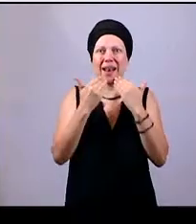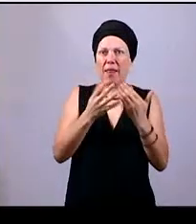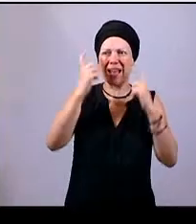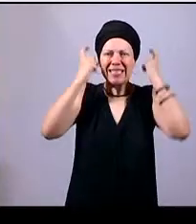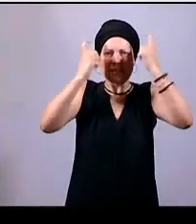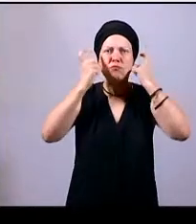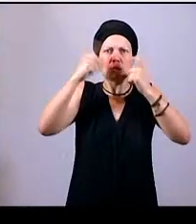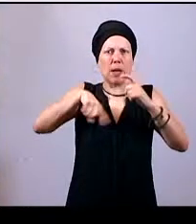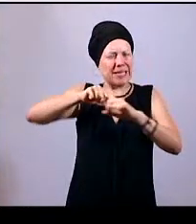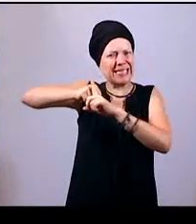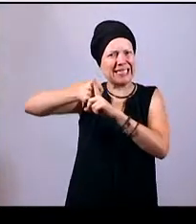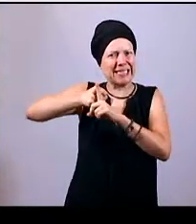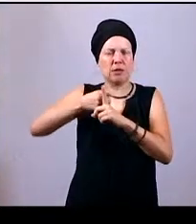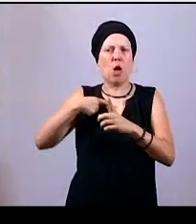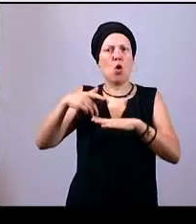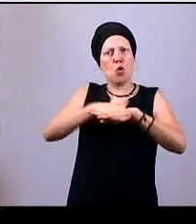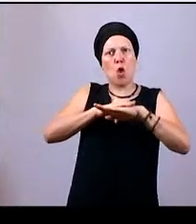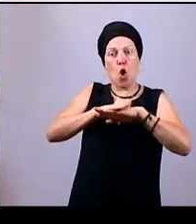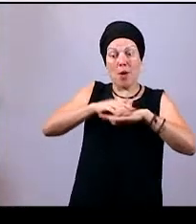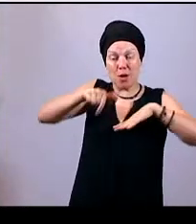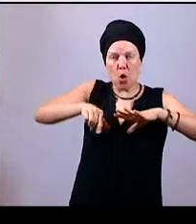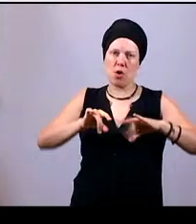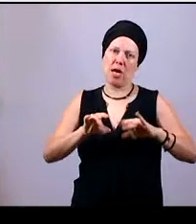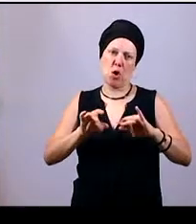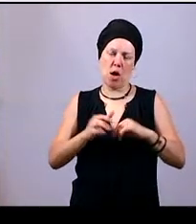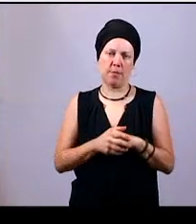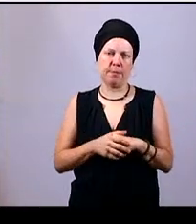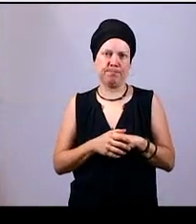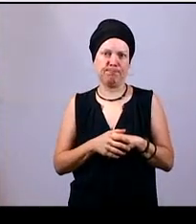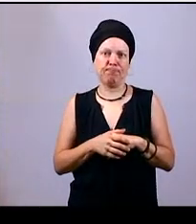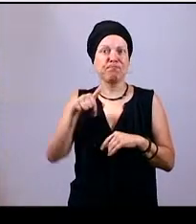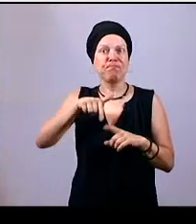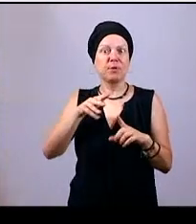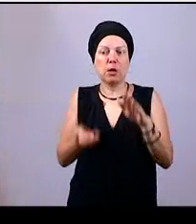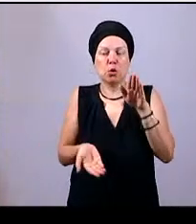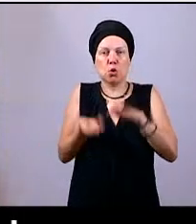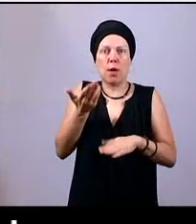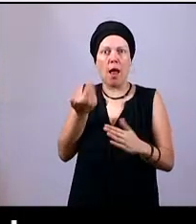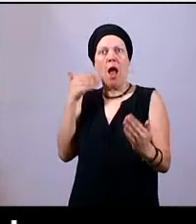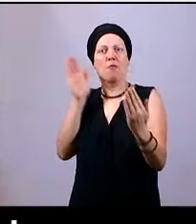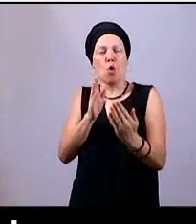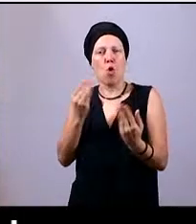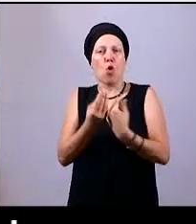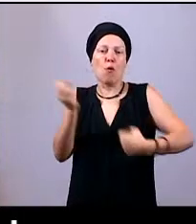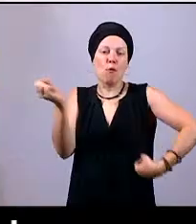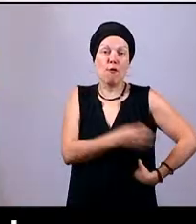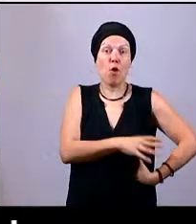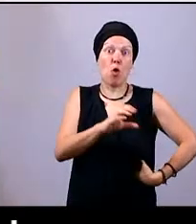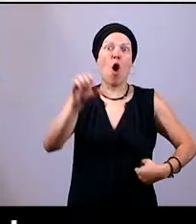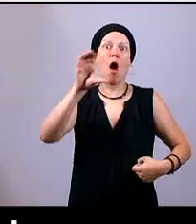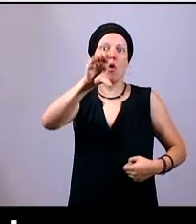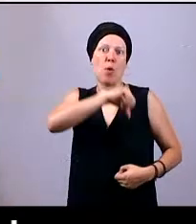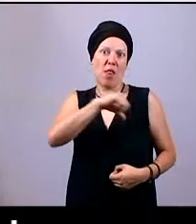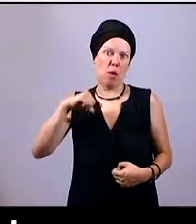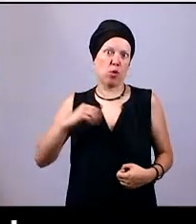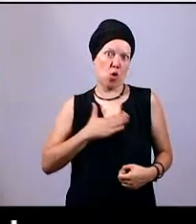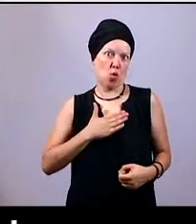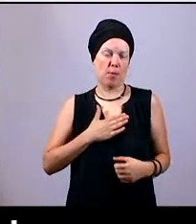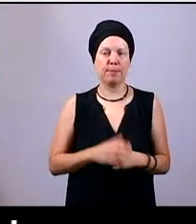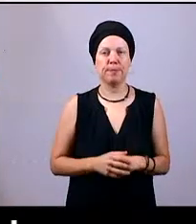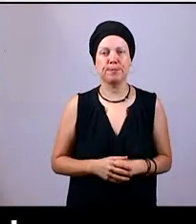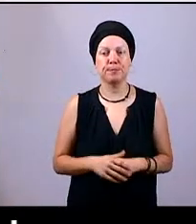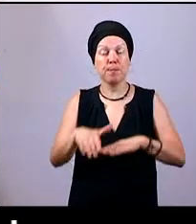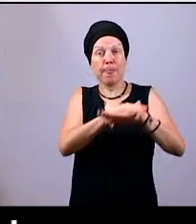y la previsión del Gobierno regional, que afronta esta subida con fondos de la comunidad autónoma.